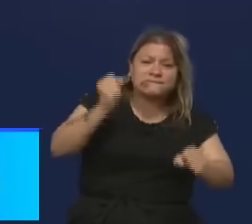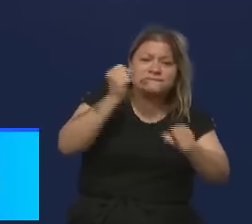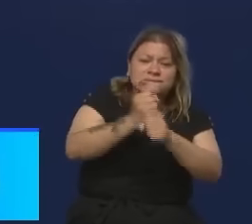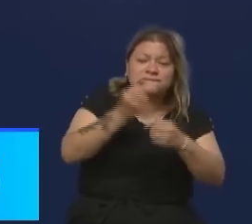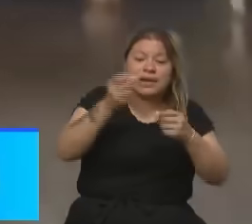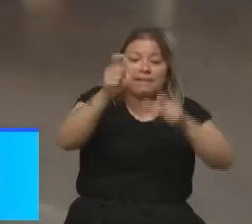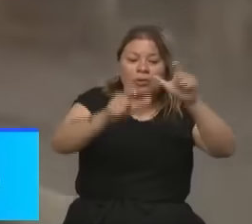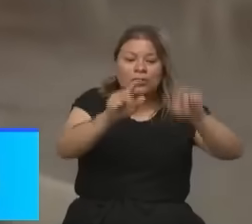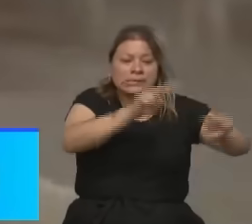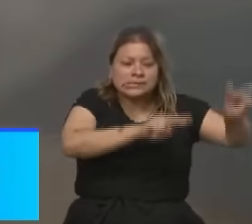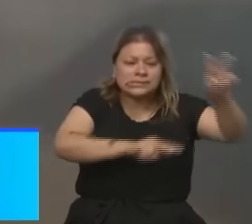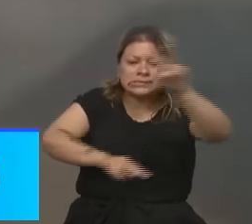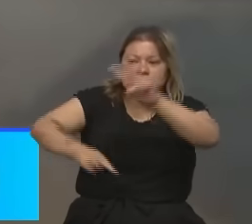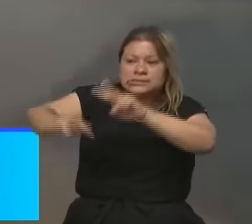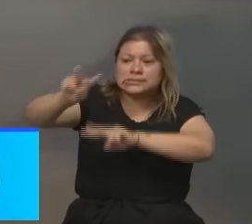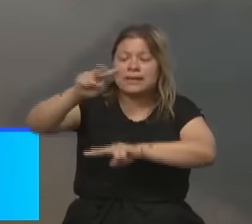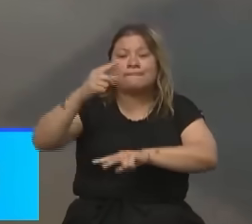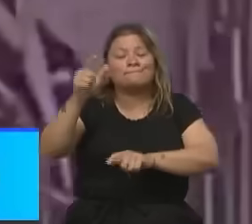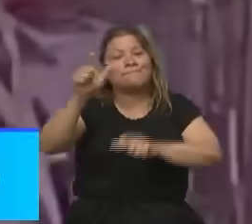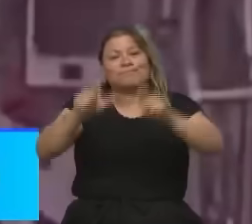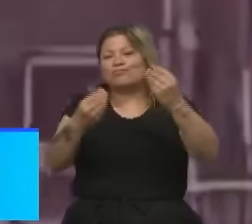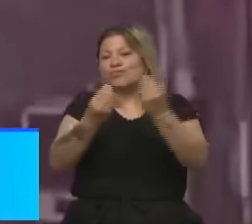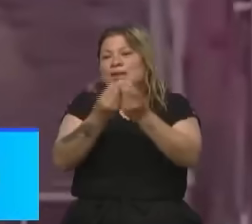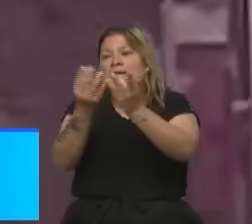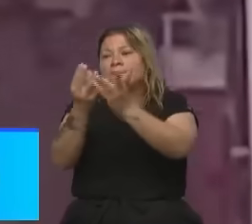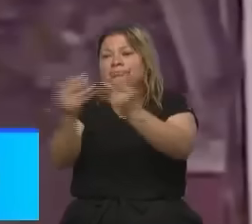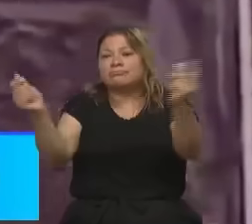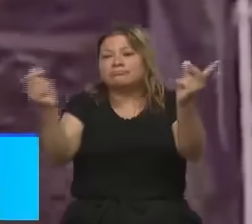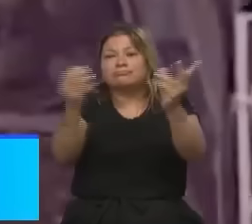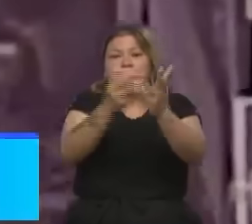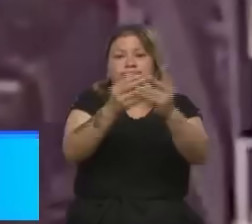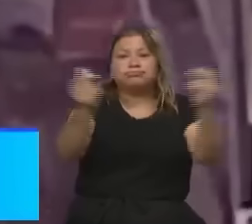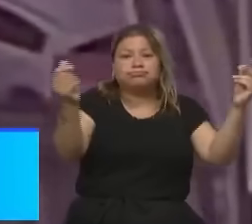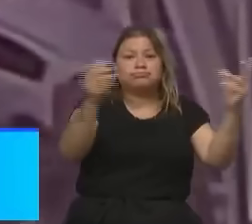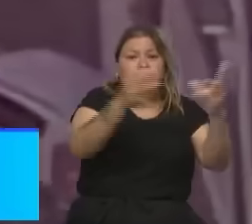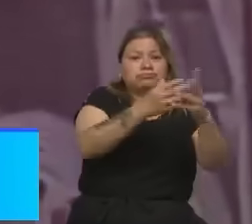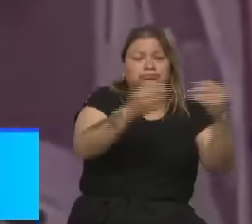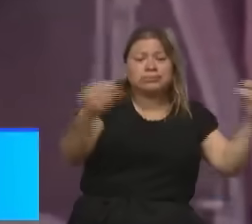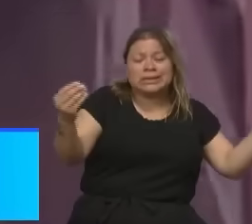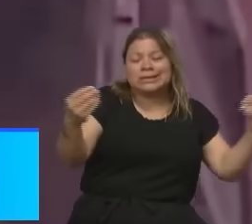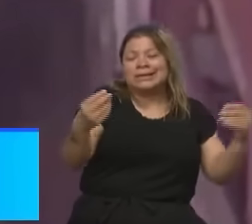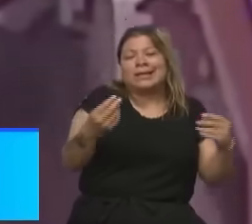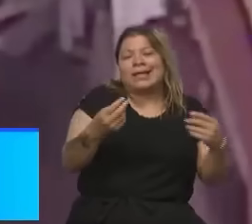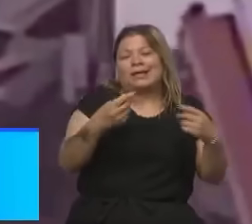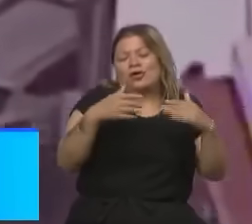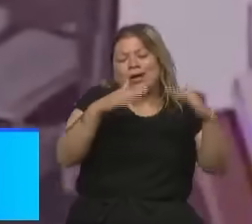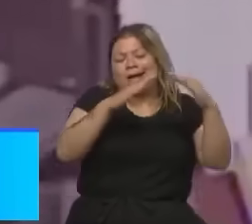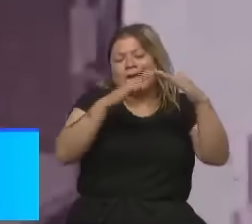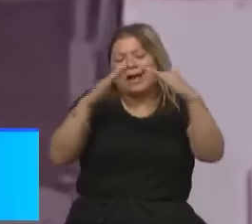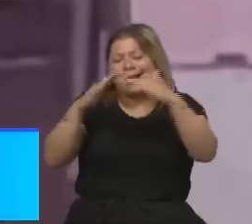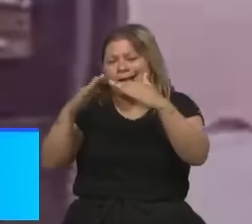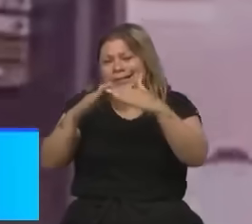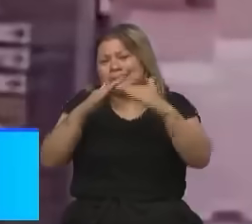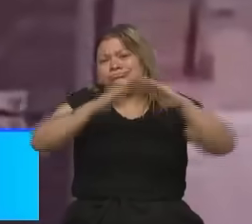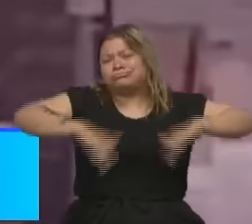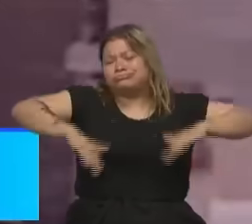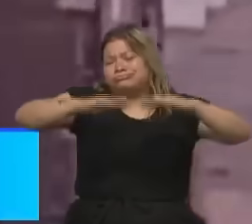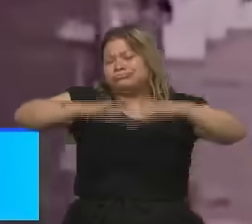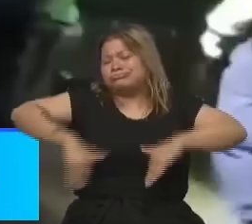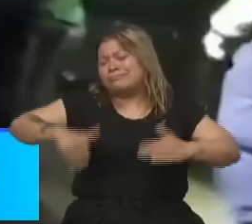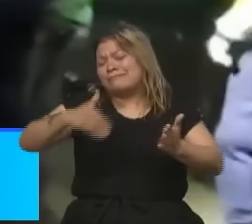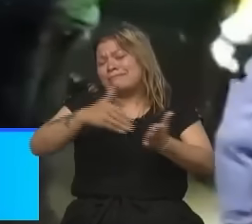siguen desaparecidos. Los daños materiales son incalculables y la angustia